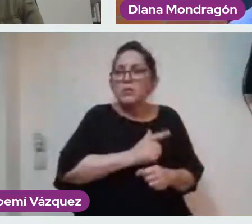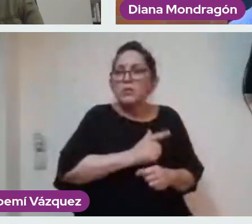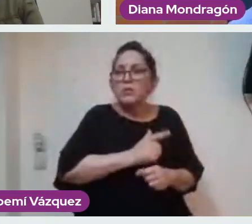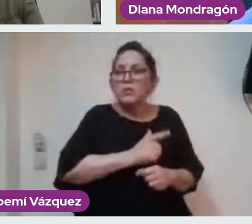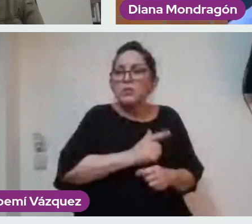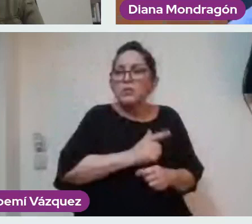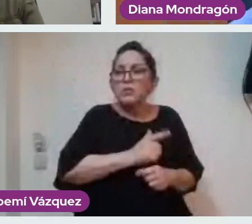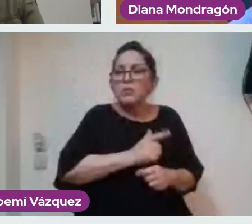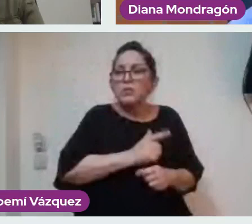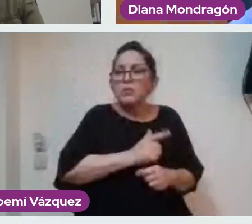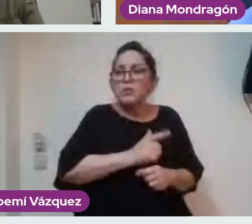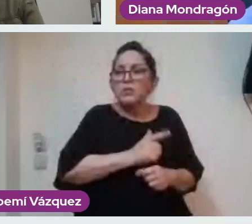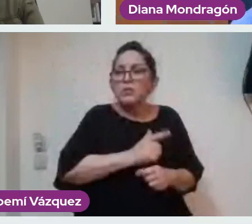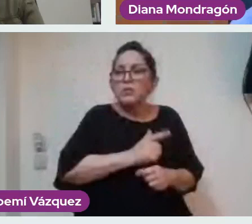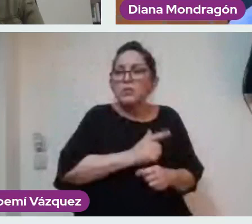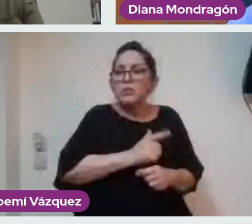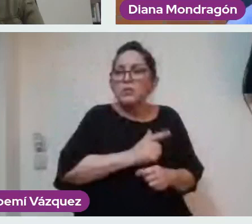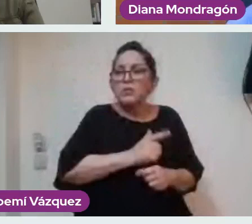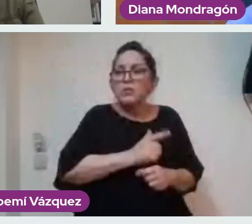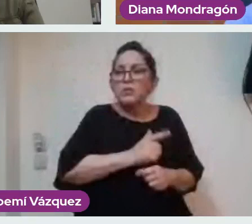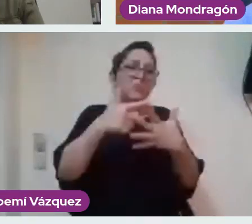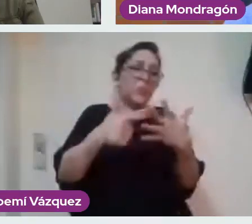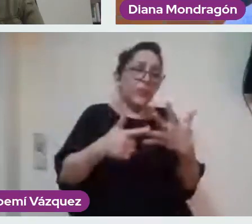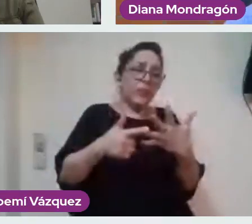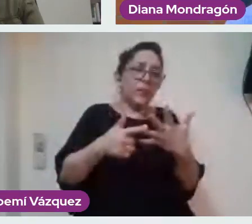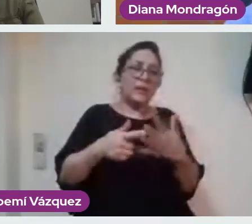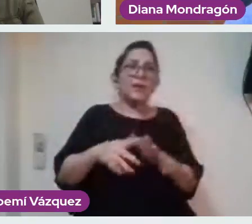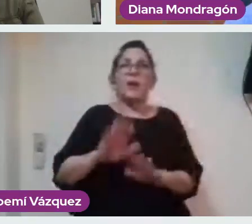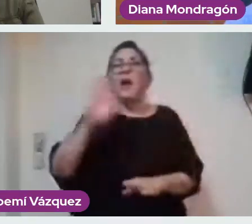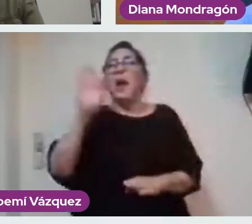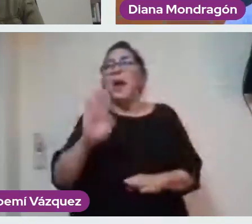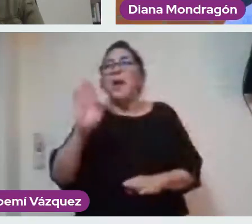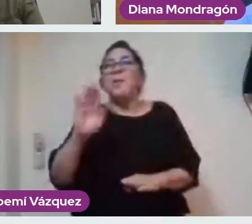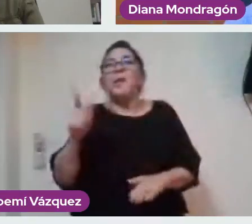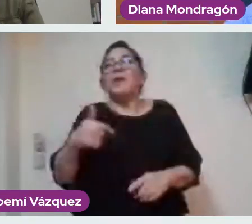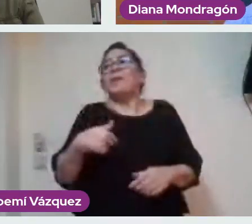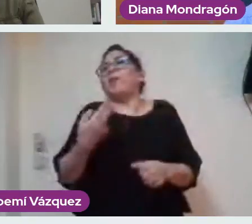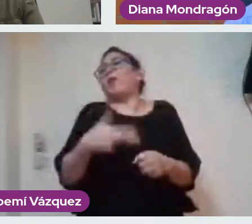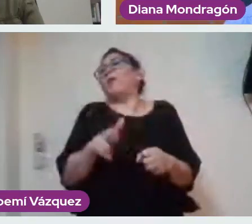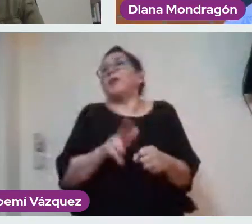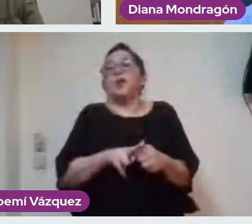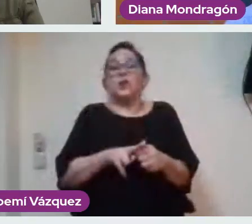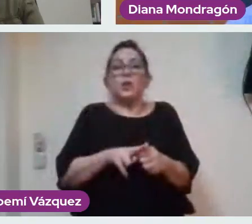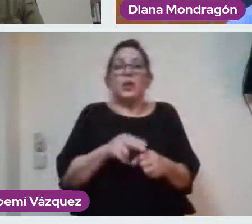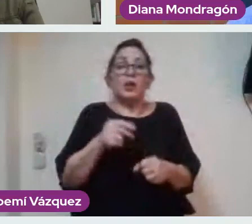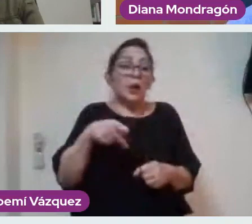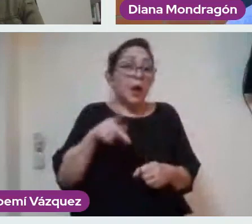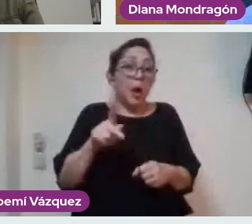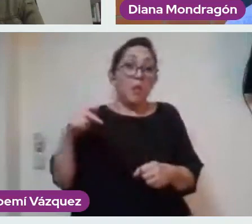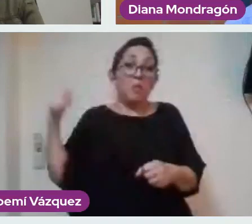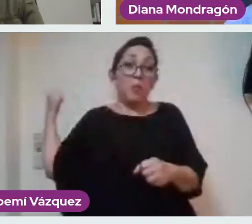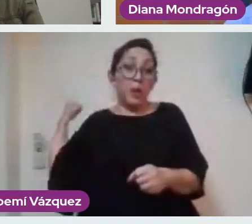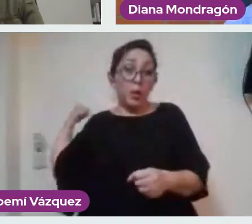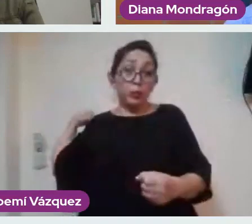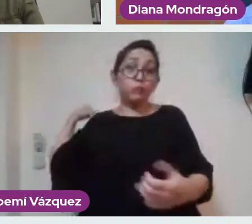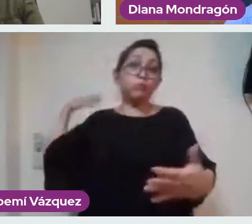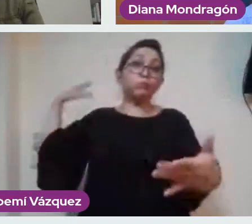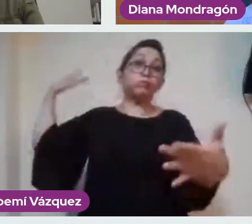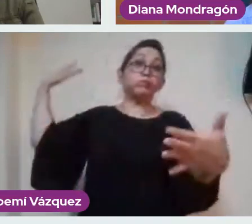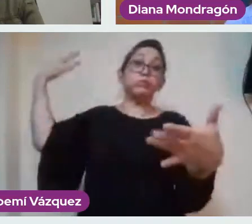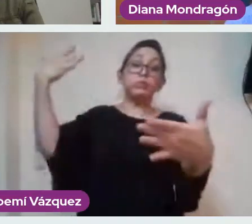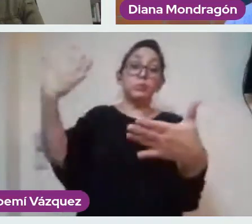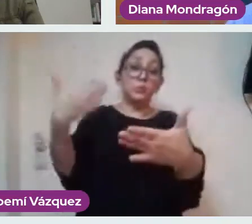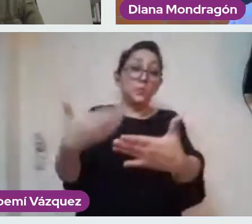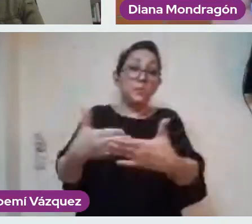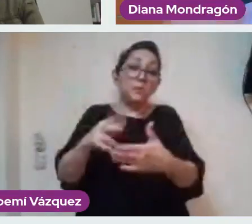como pareciera muy lógico, sin embargo, no siempre ha sido así a lo largo de la historia y estamos en un momento y en un contexto en